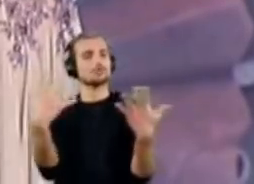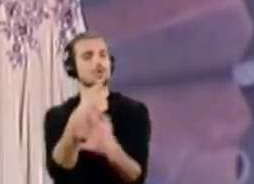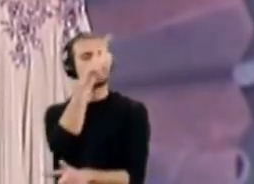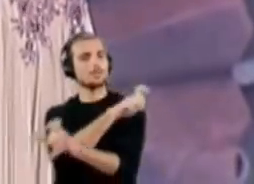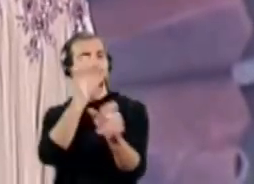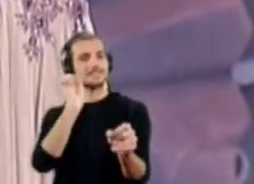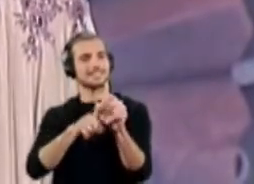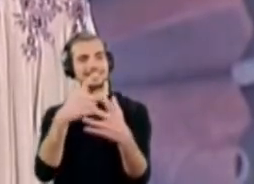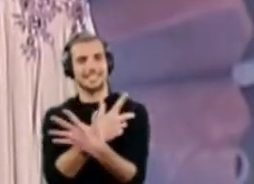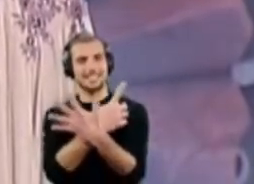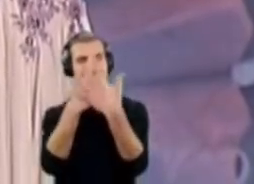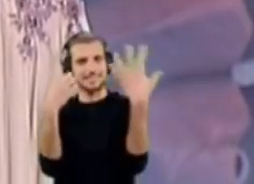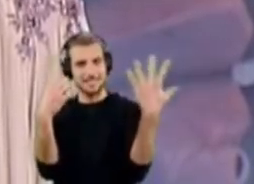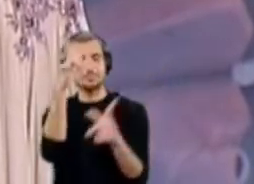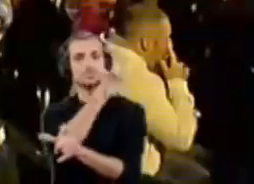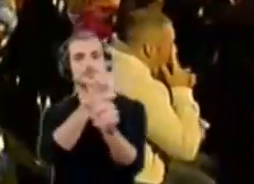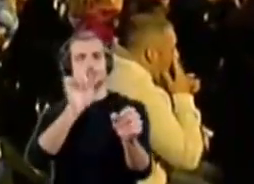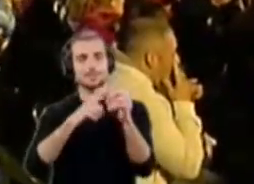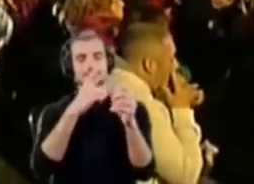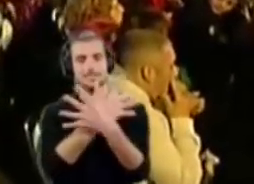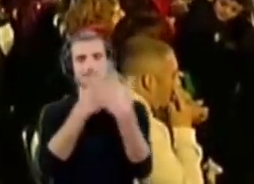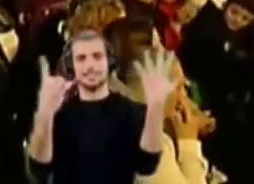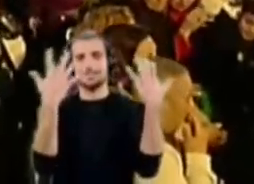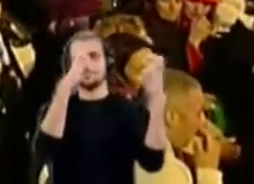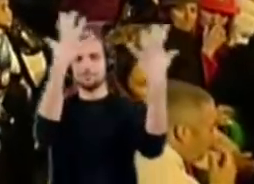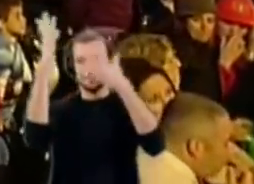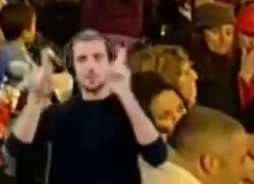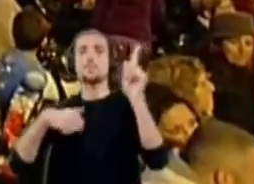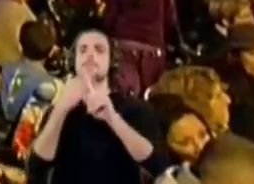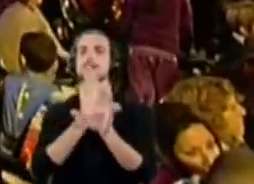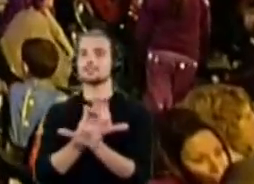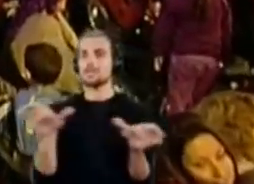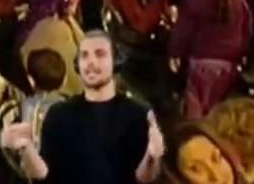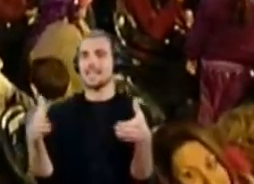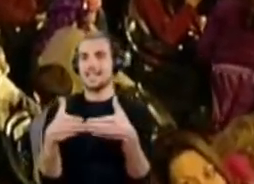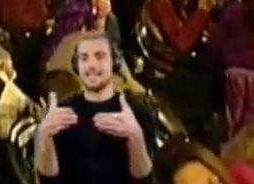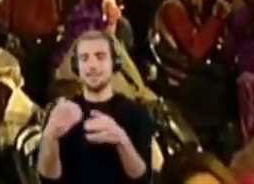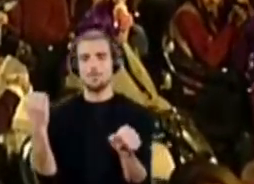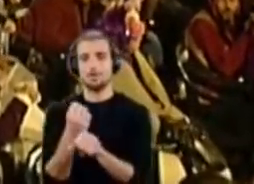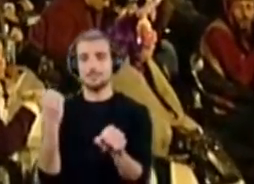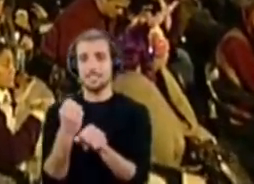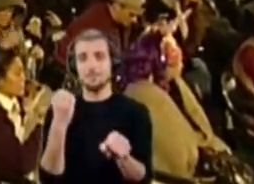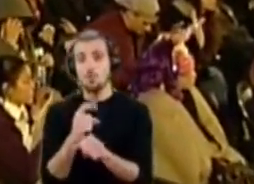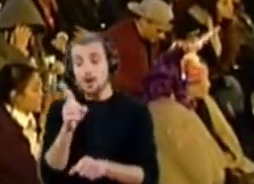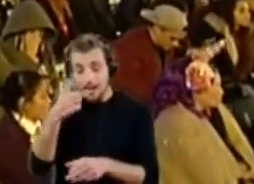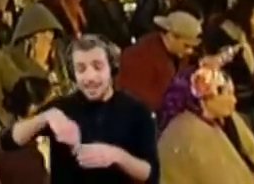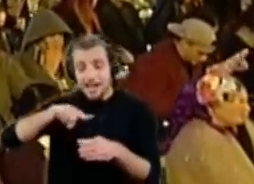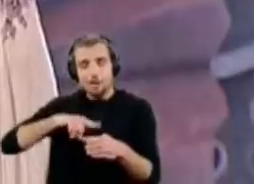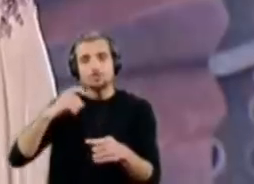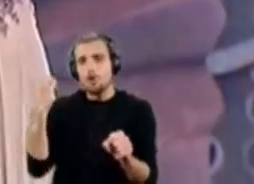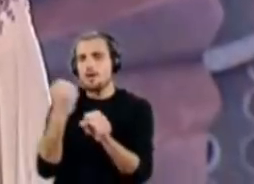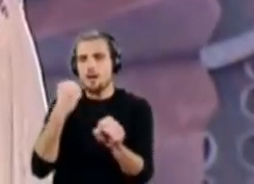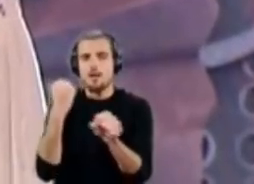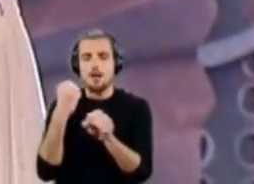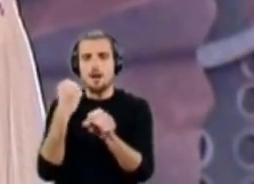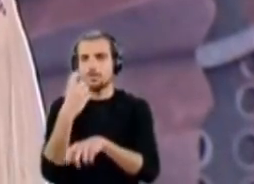participantes. Para todos y cada uno de los 16 participantes y sus equipos. Y todos sus equipos, que son los que llevan ahí, ¿verdad, Fátima? Horas y horas trabajando.